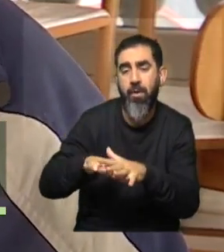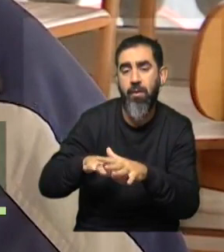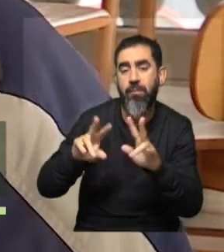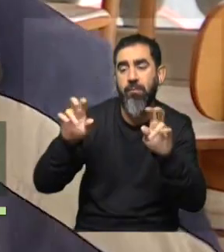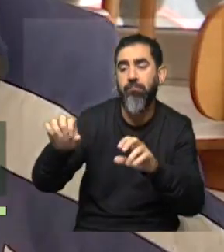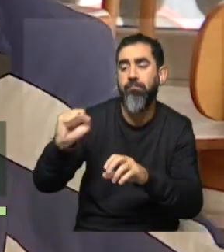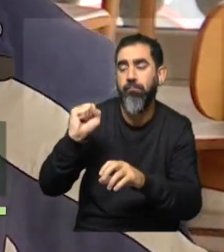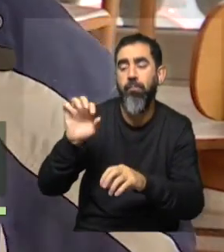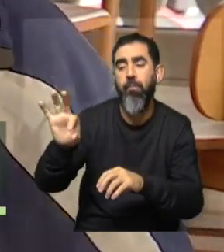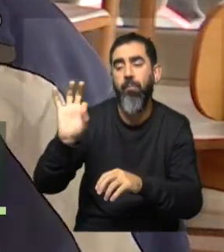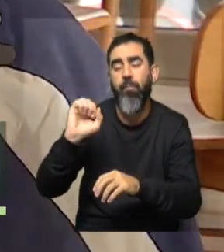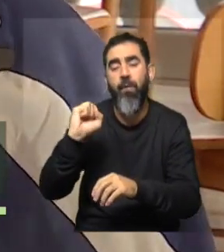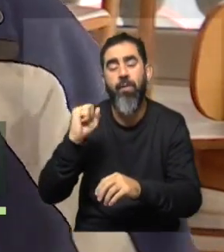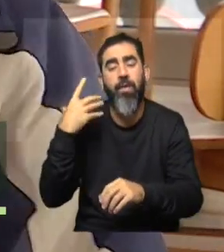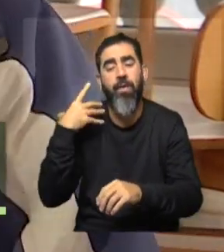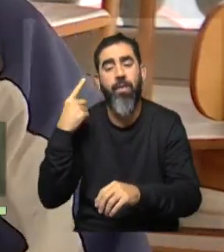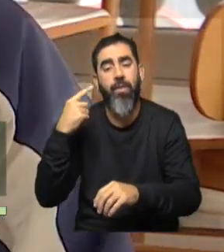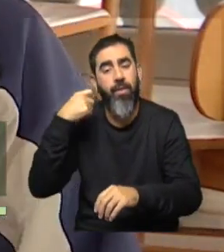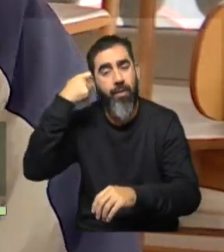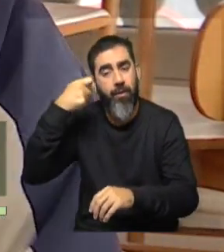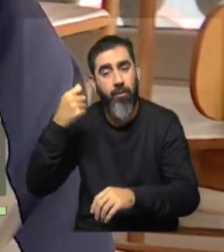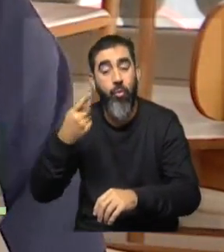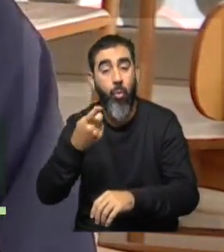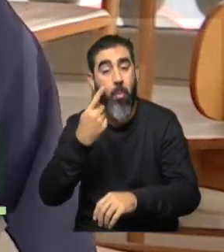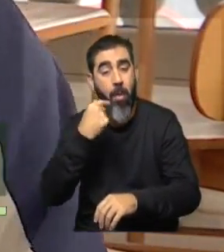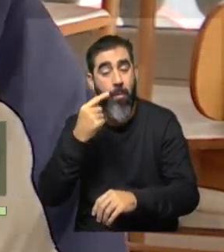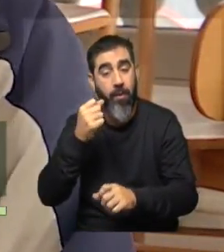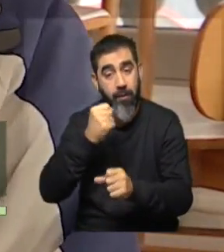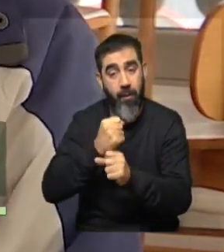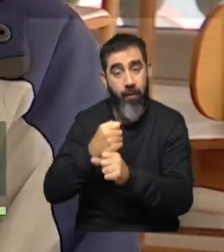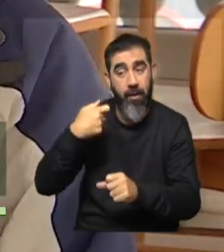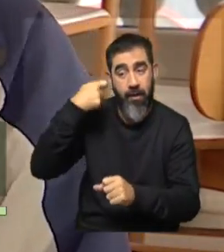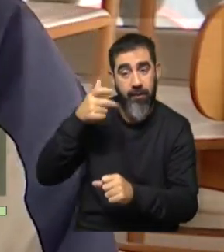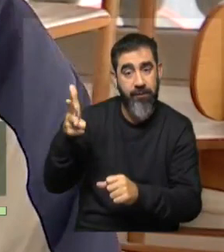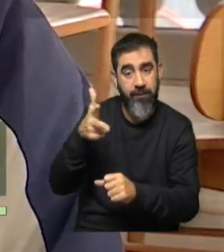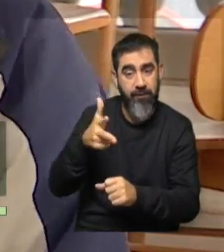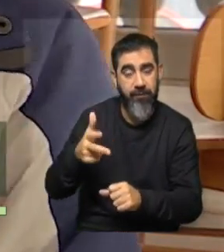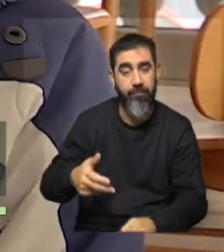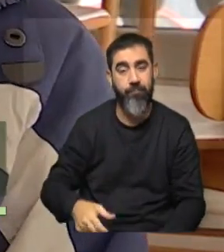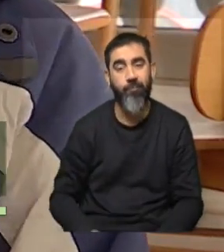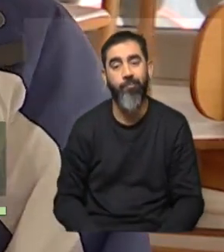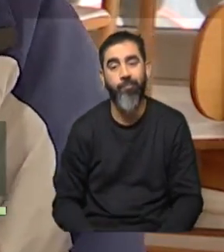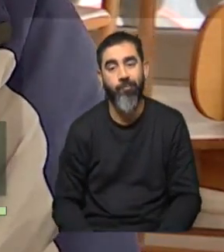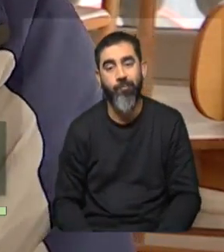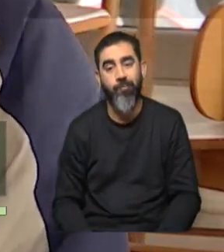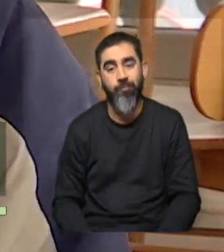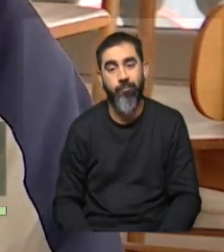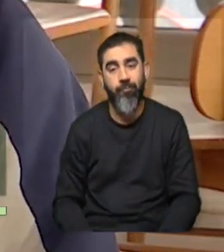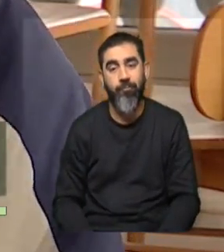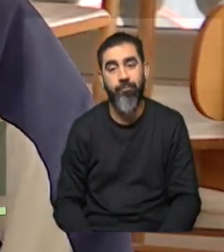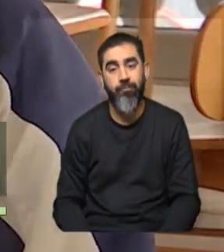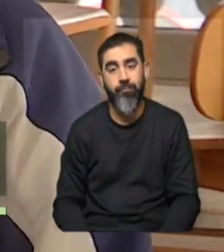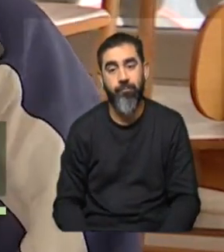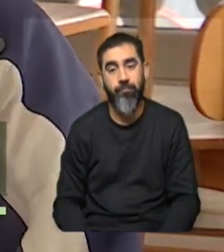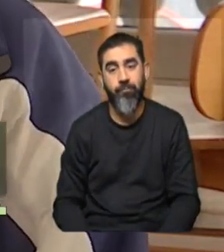por por ser director de cine porque si no me equivoco tu viejo fue proyeccionista no hay ahí como un círculo ahí que se fue cerrando Sí